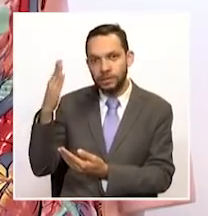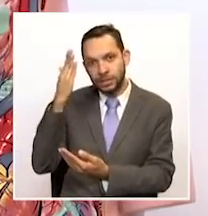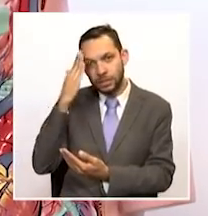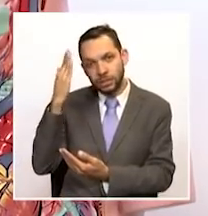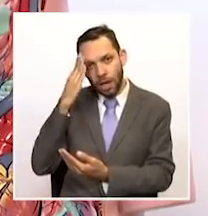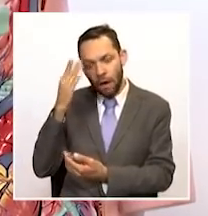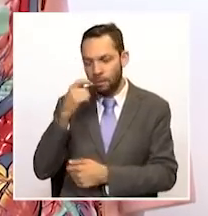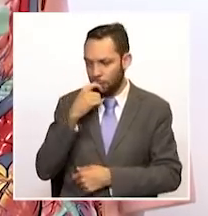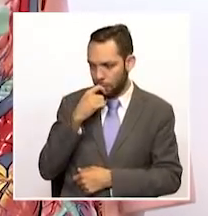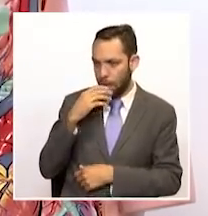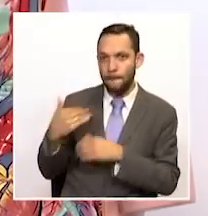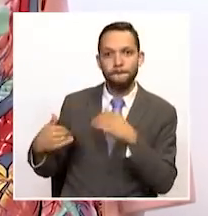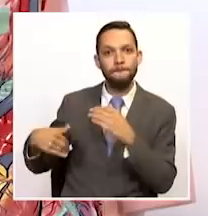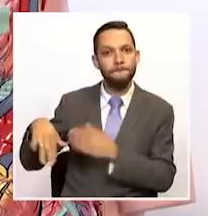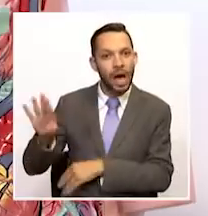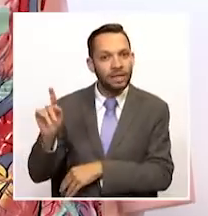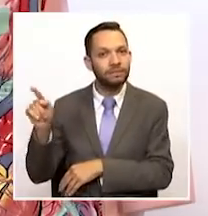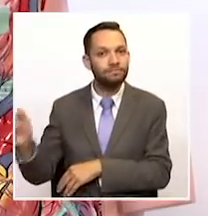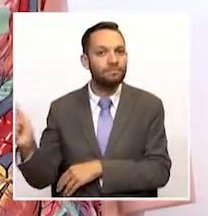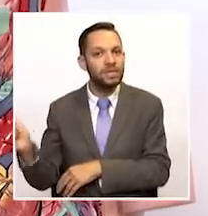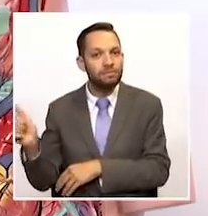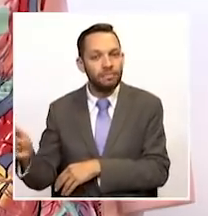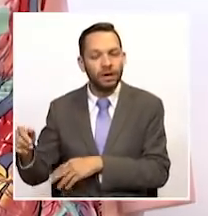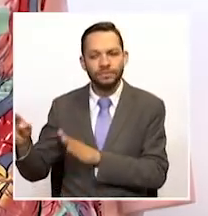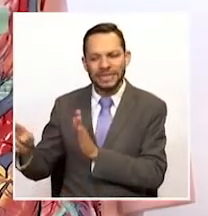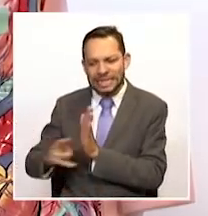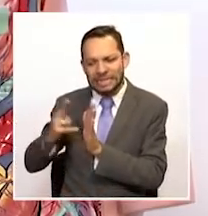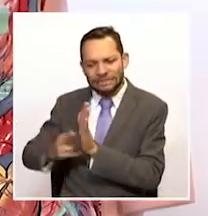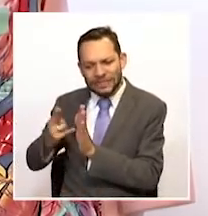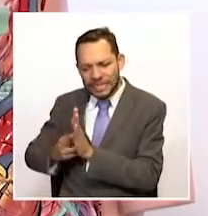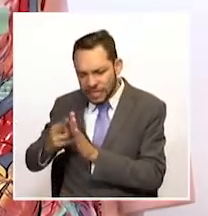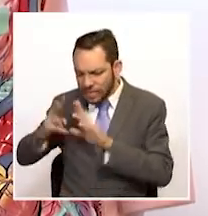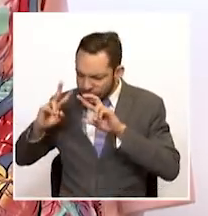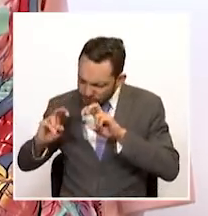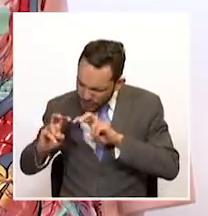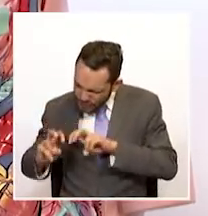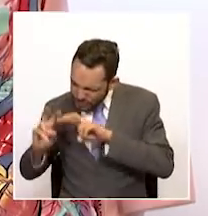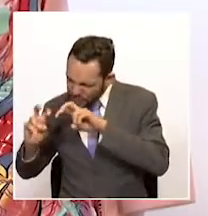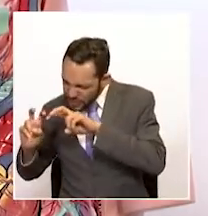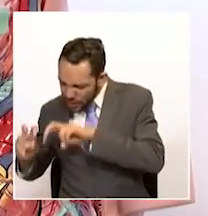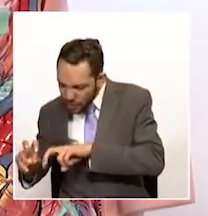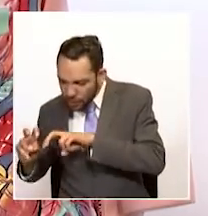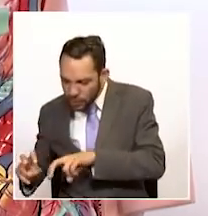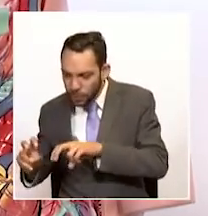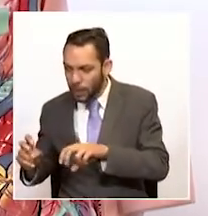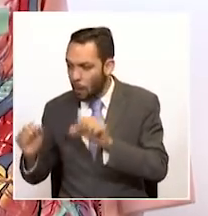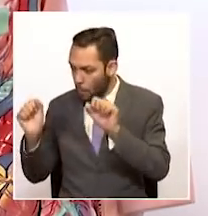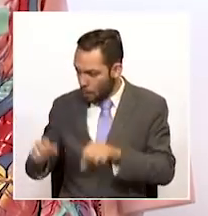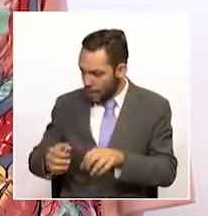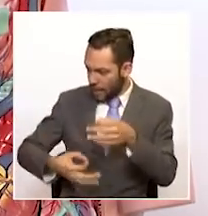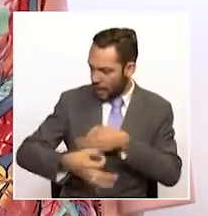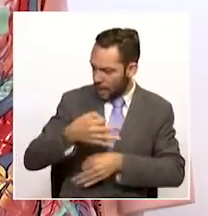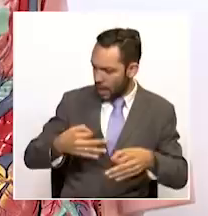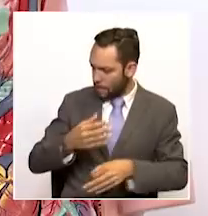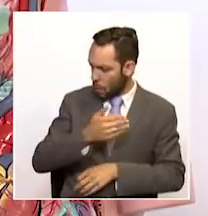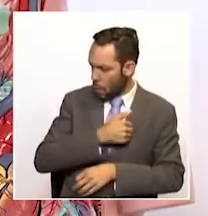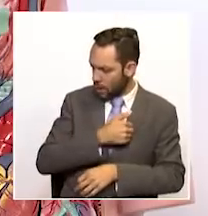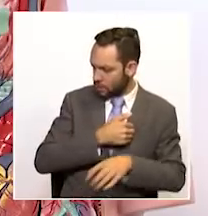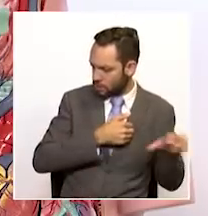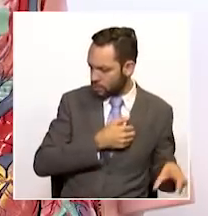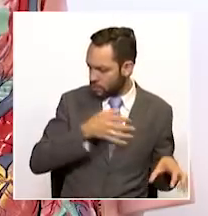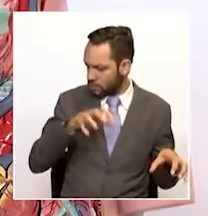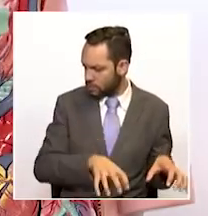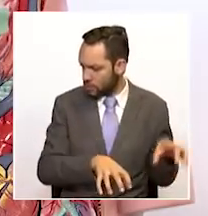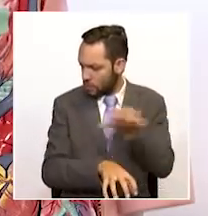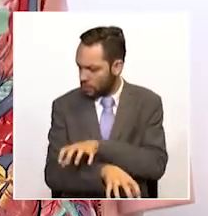porque se dedican a buscar artículos y a investigar a ver si me pueden hacer el trasplante de corazón si me pueden hacer el de pulmón y demás